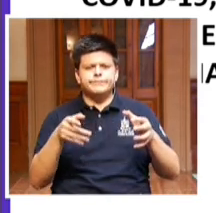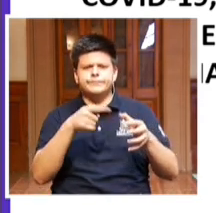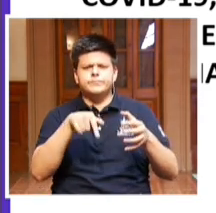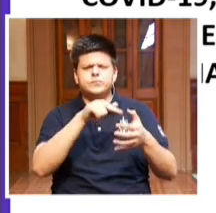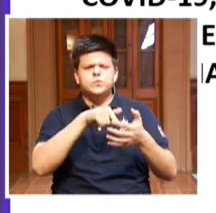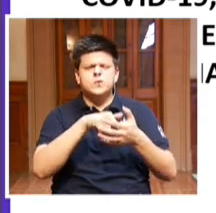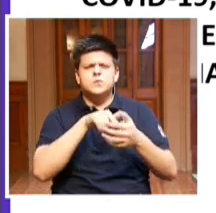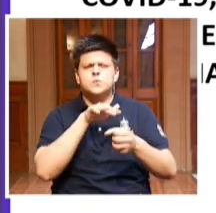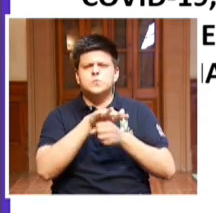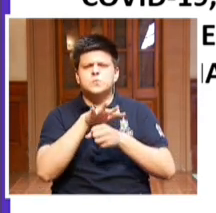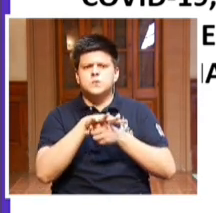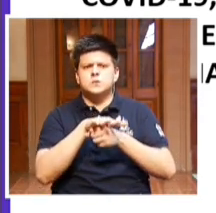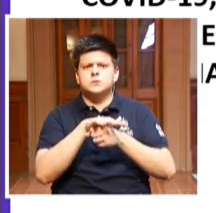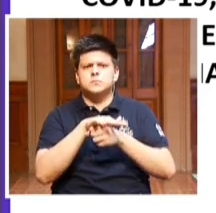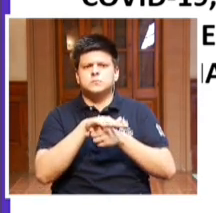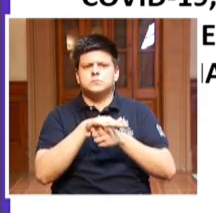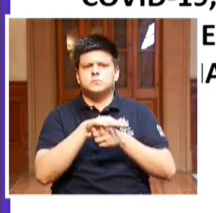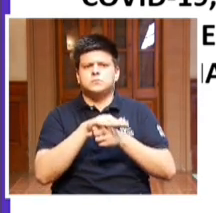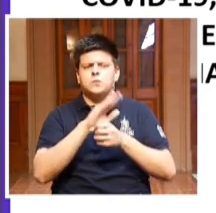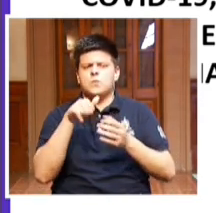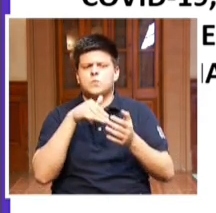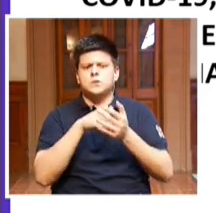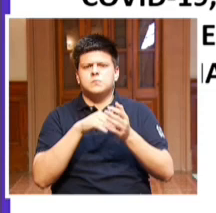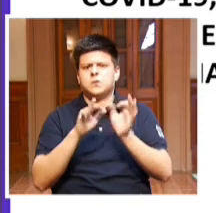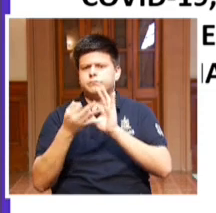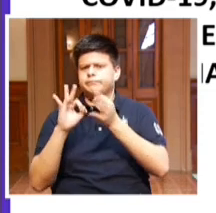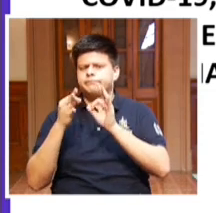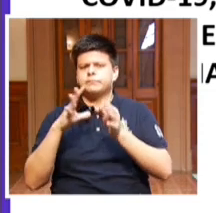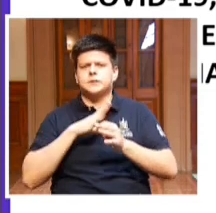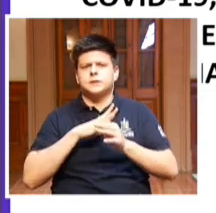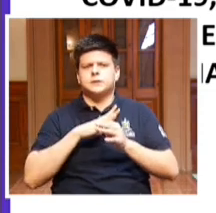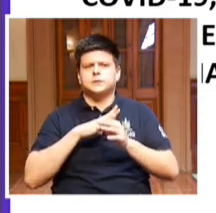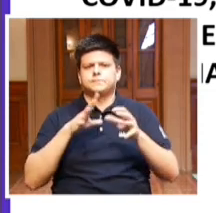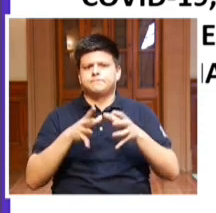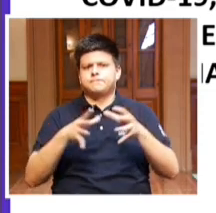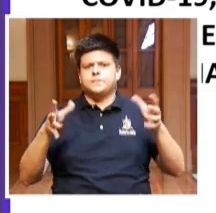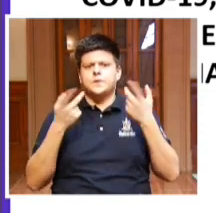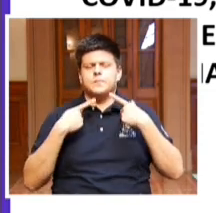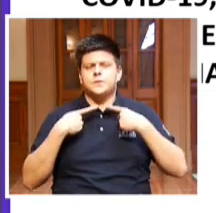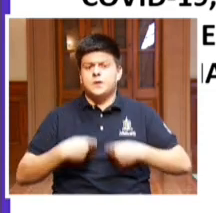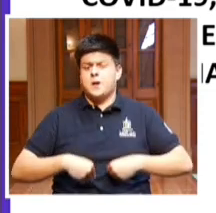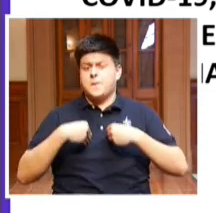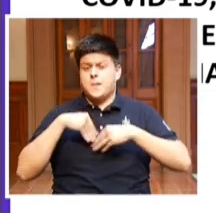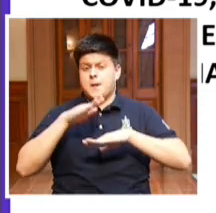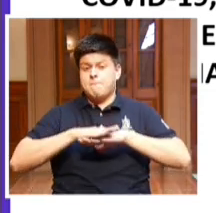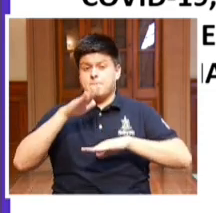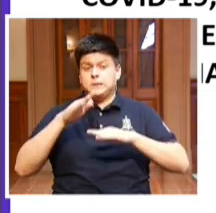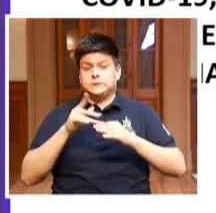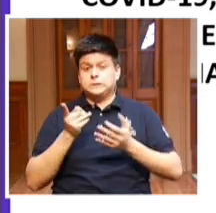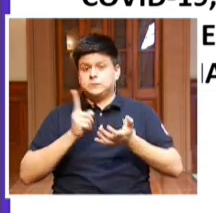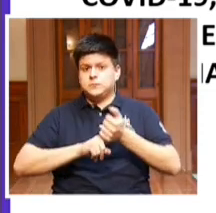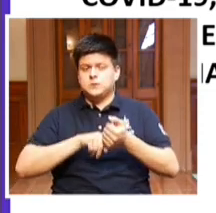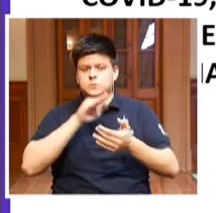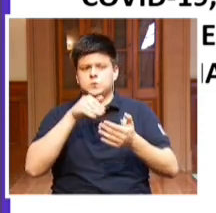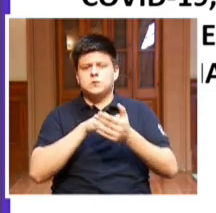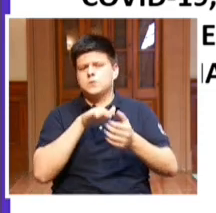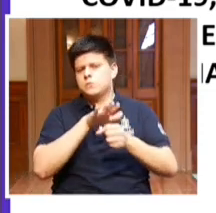en las zonas geográficas que tienen una mayor densidad poblacional, como son los